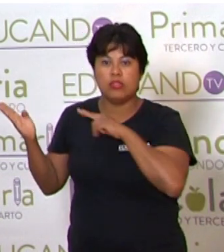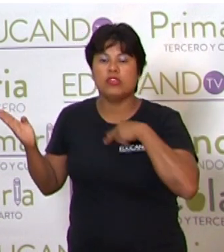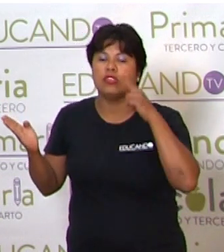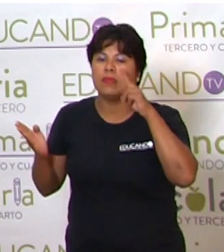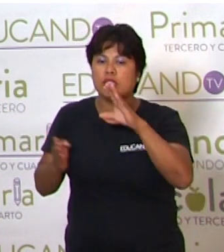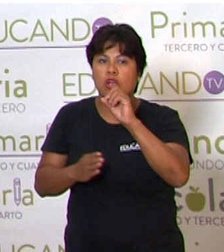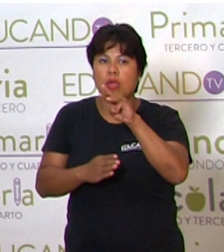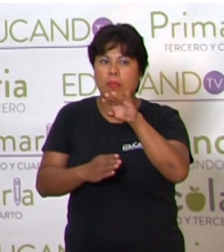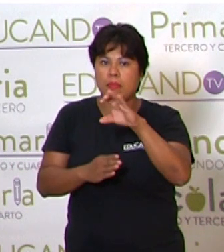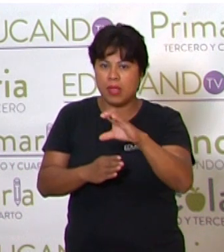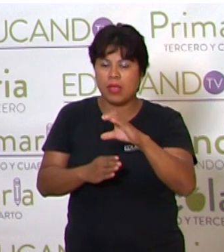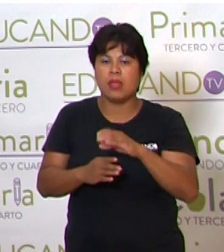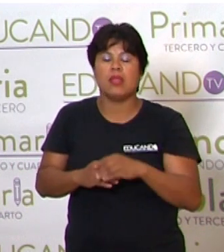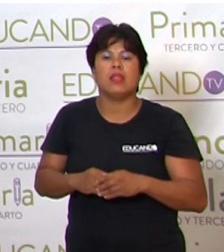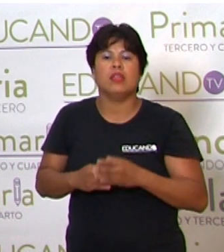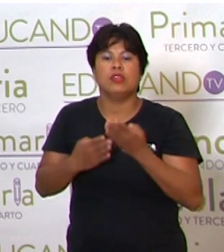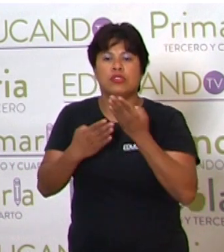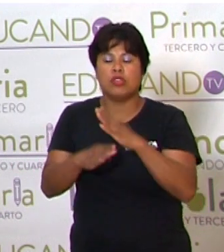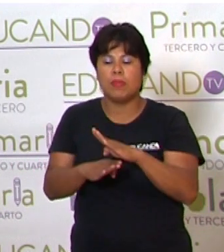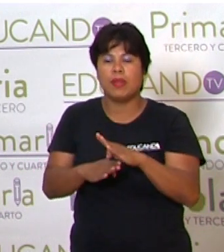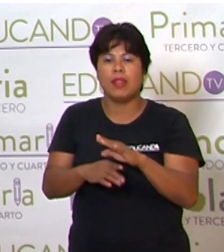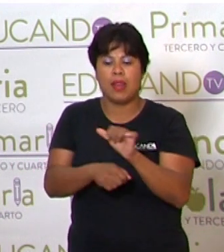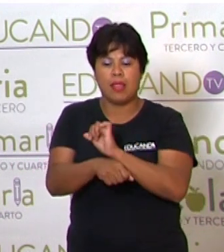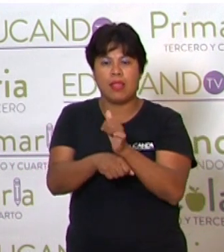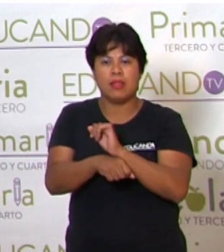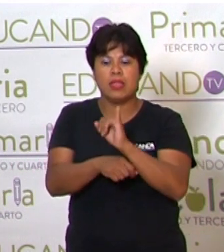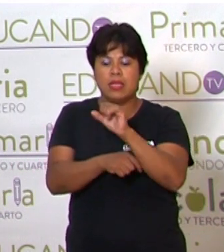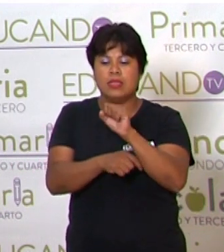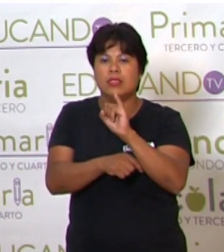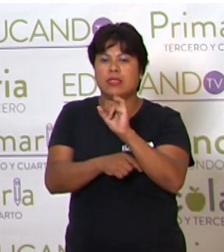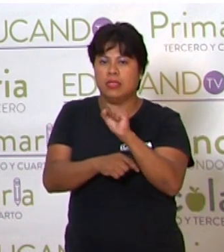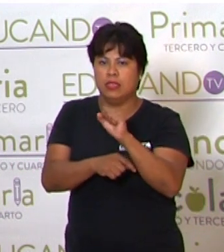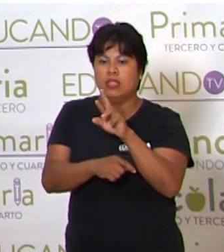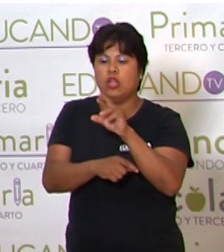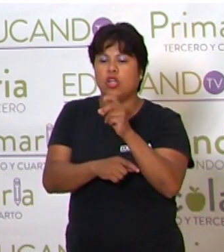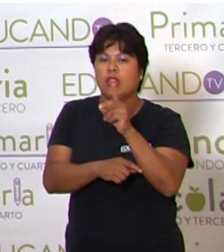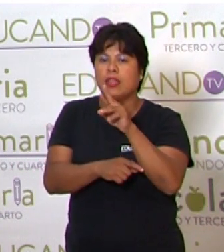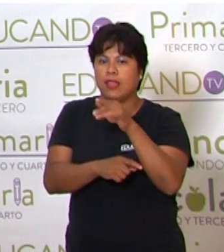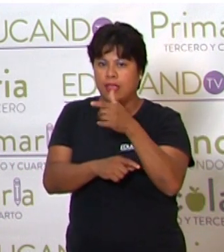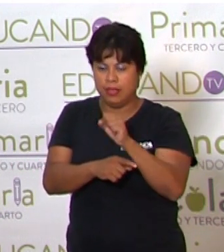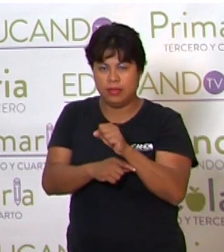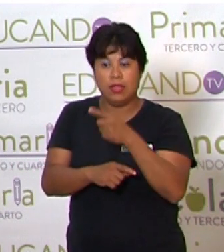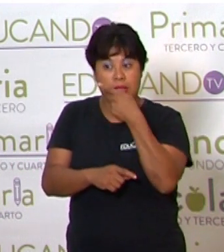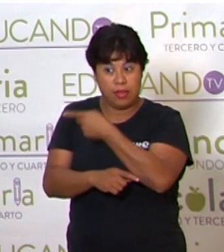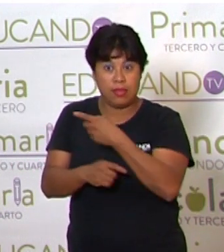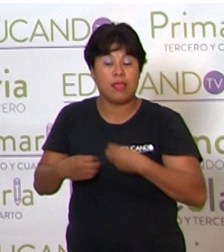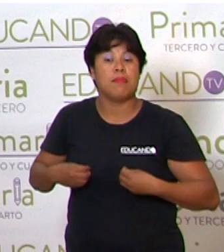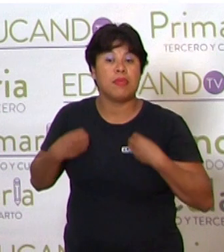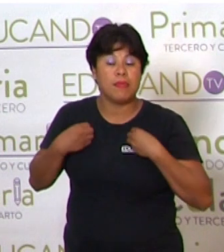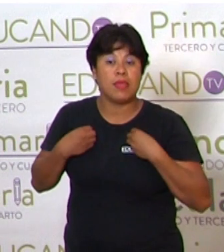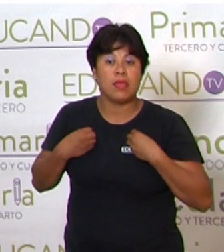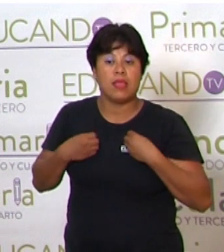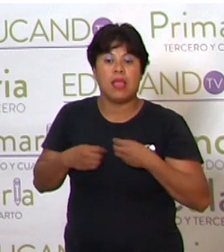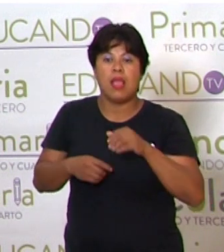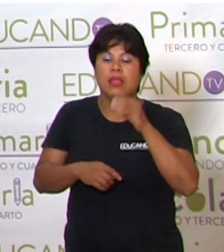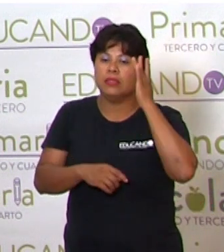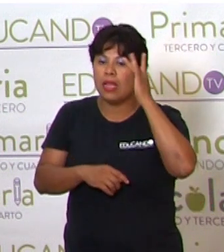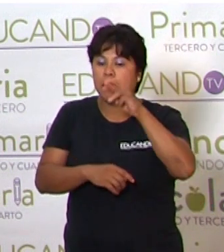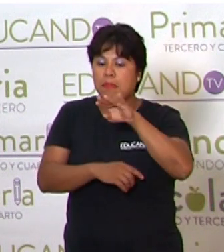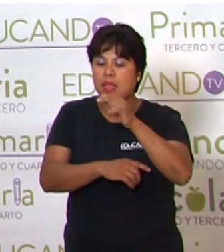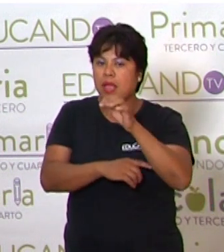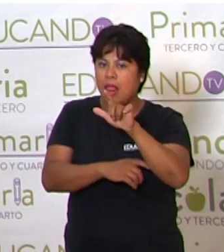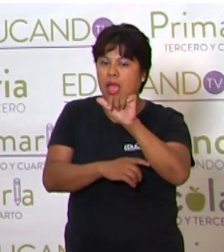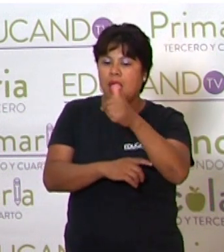estamos viendo el cómic de la artista Isis Rodríguez. Ella vive en San Miguel de